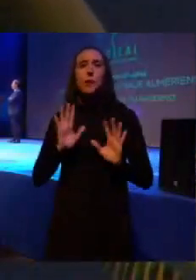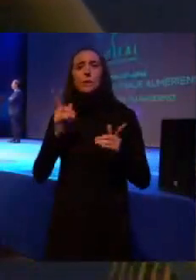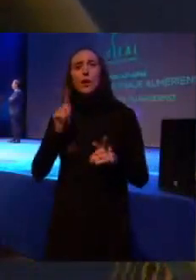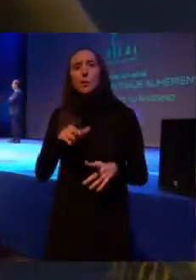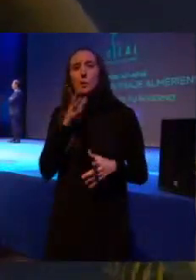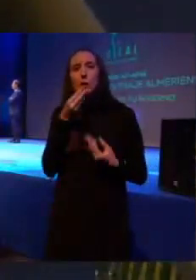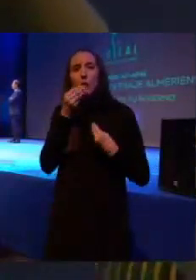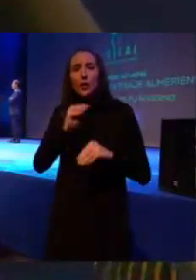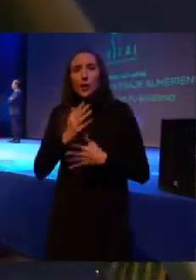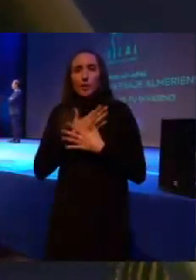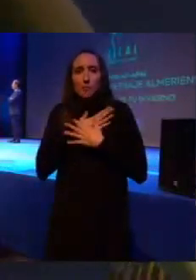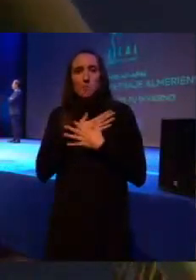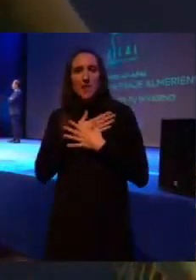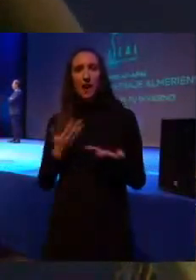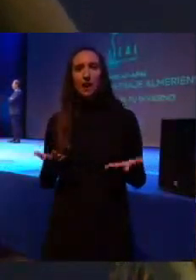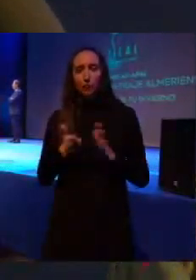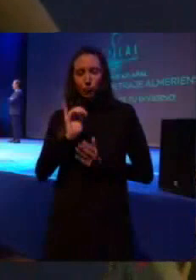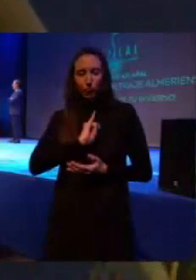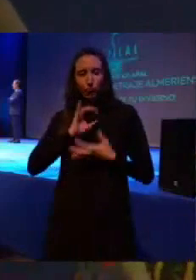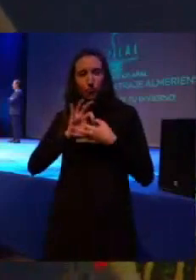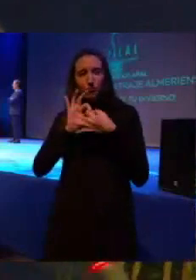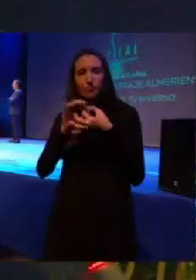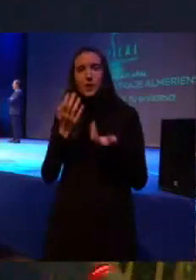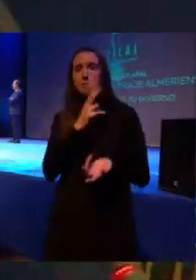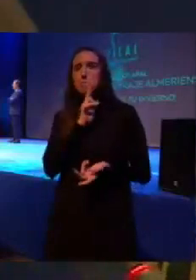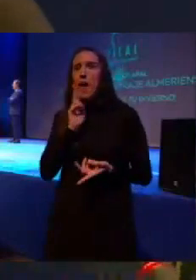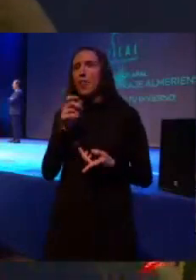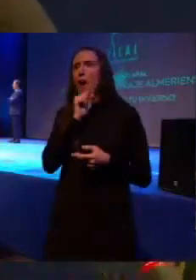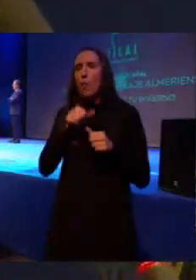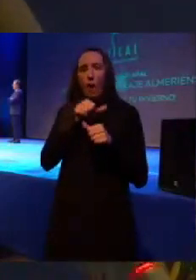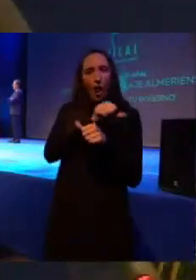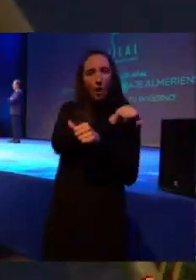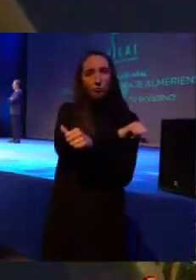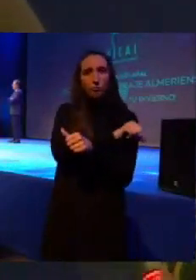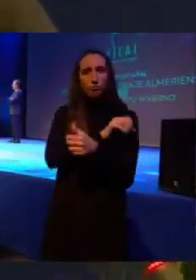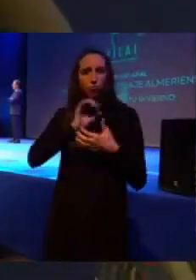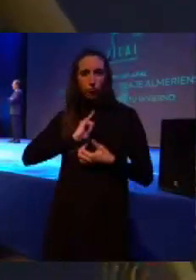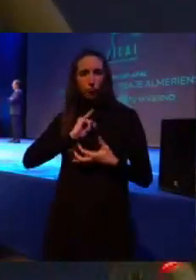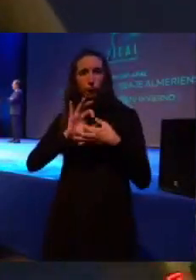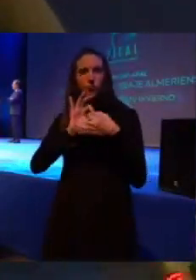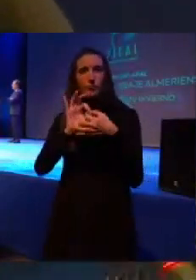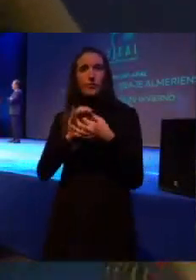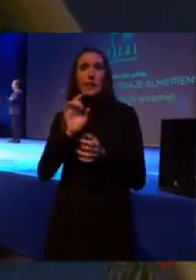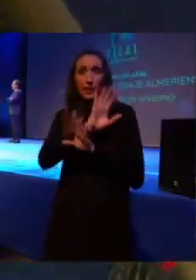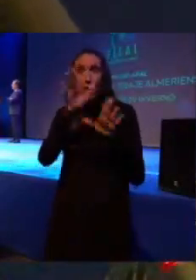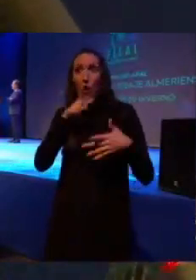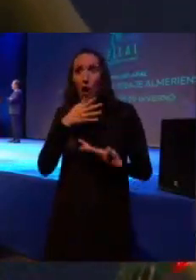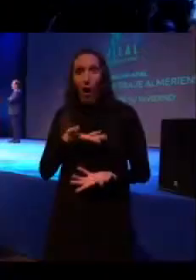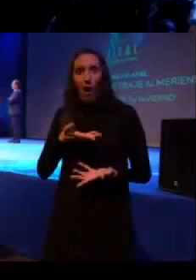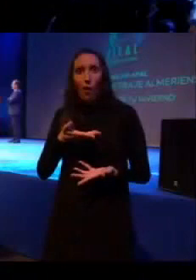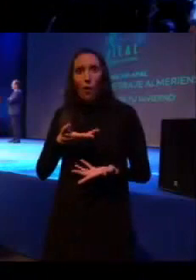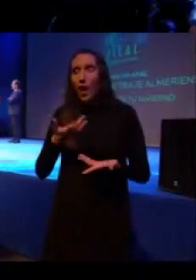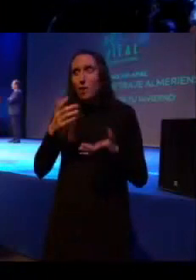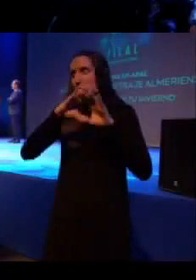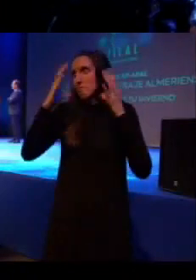muy nuestra. Es una historia de nuestras madres, de nuestras abuelas, que por supuesto se extiende a las madres y abuelas de